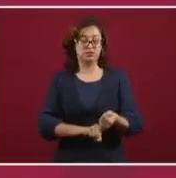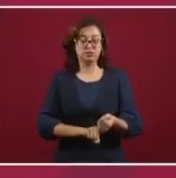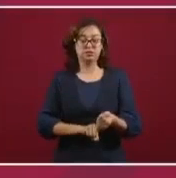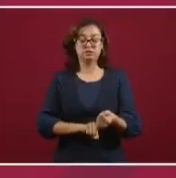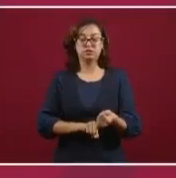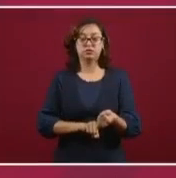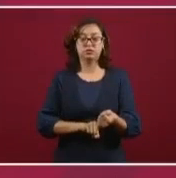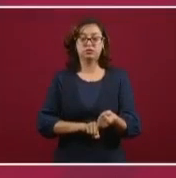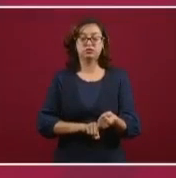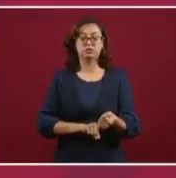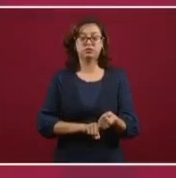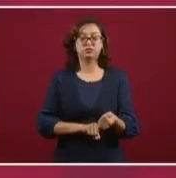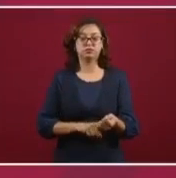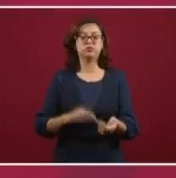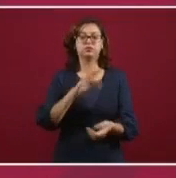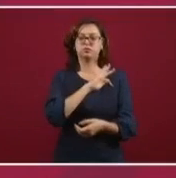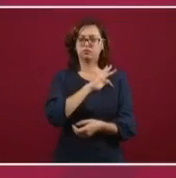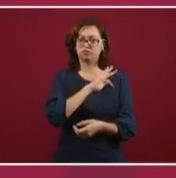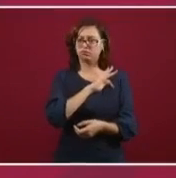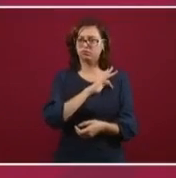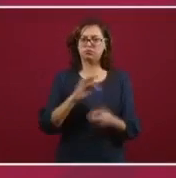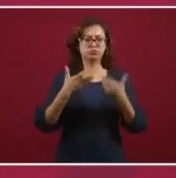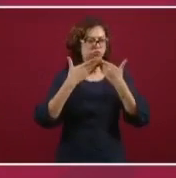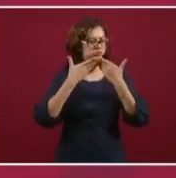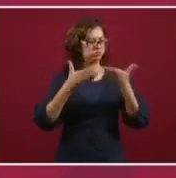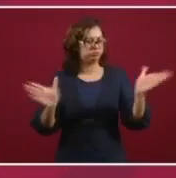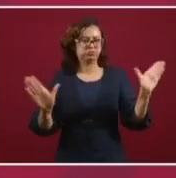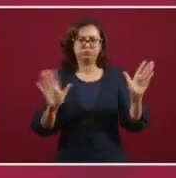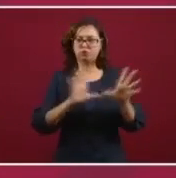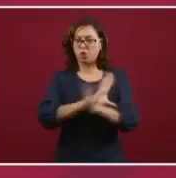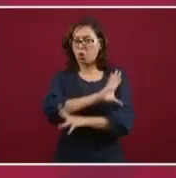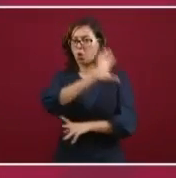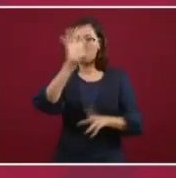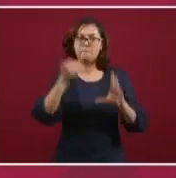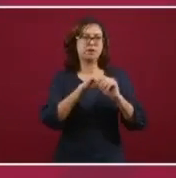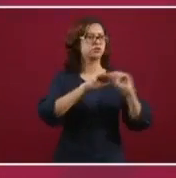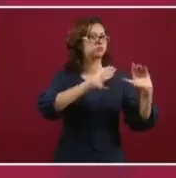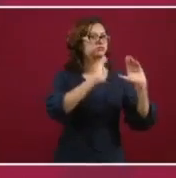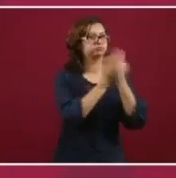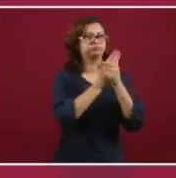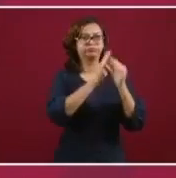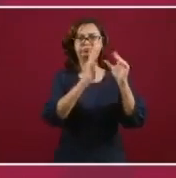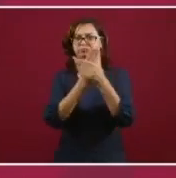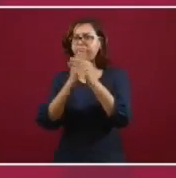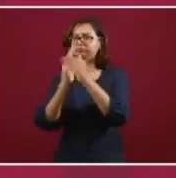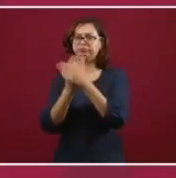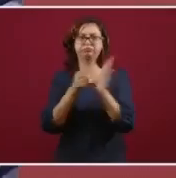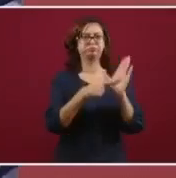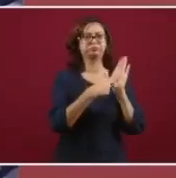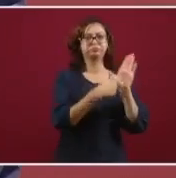se puedan consultar todos los expedientes